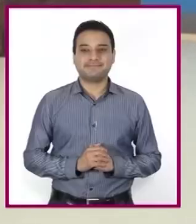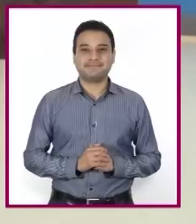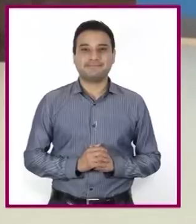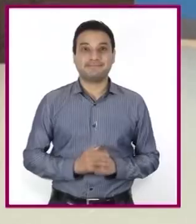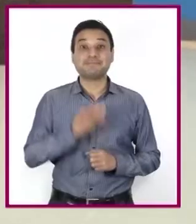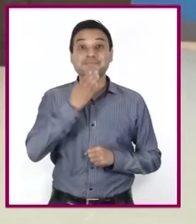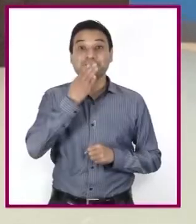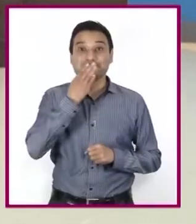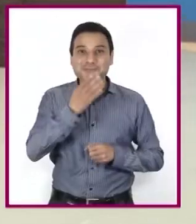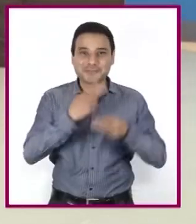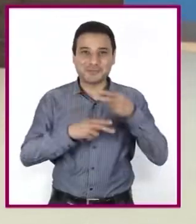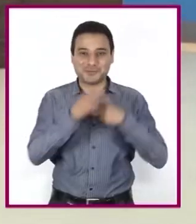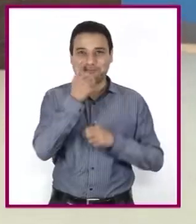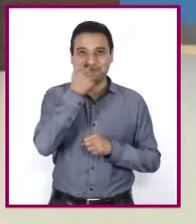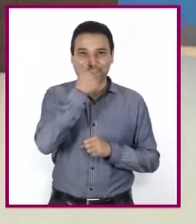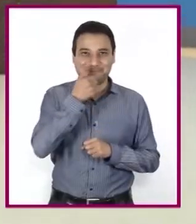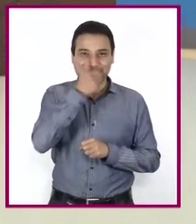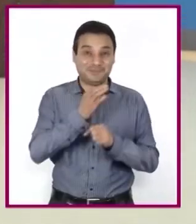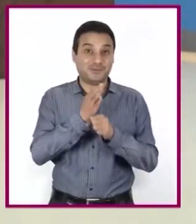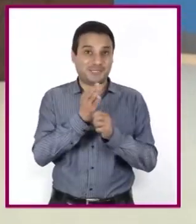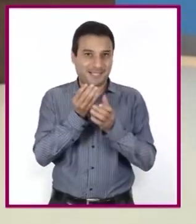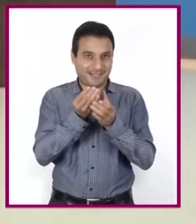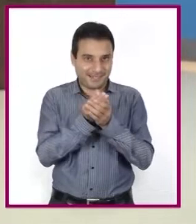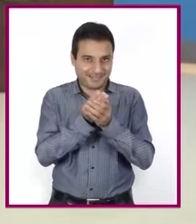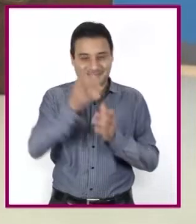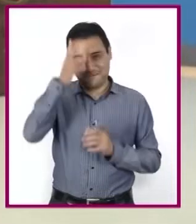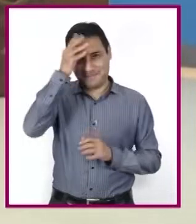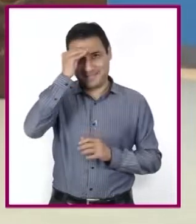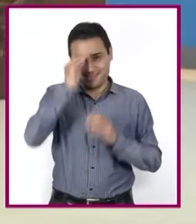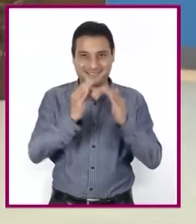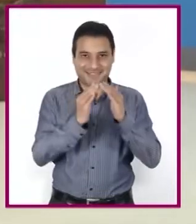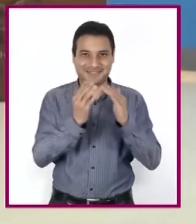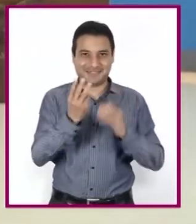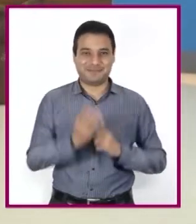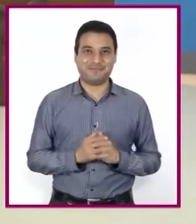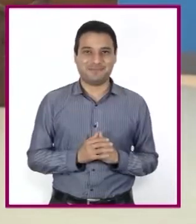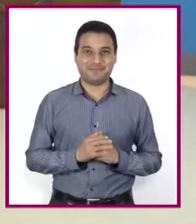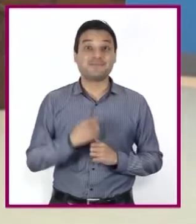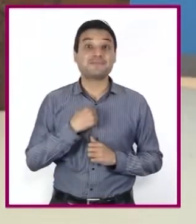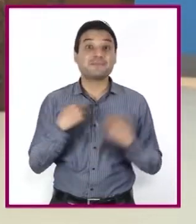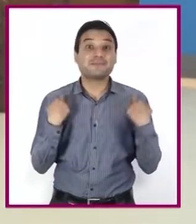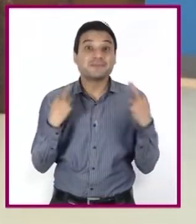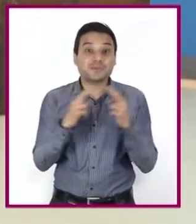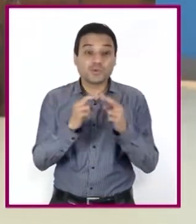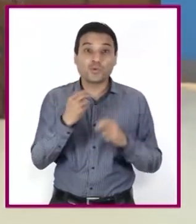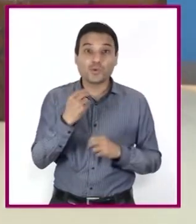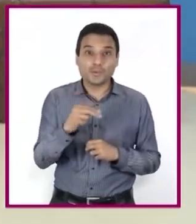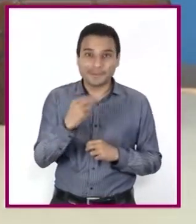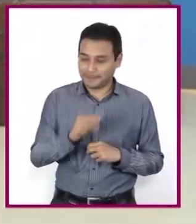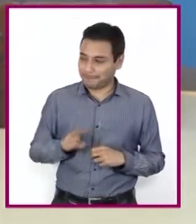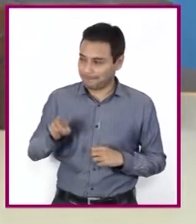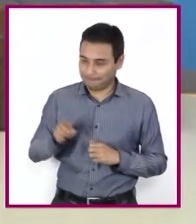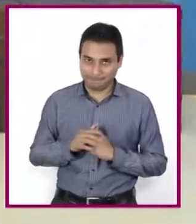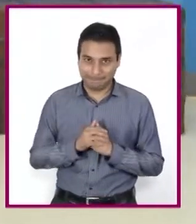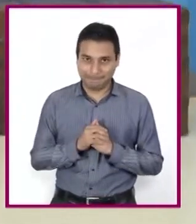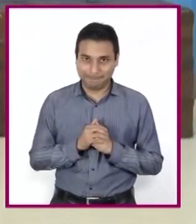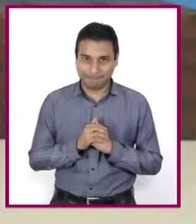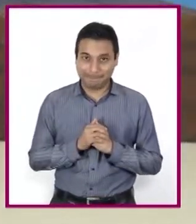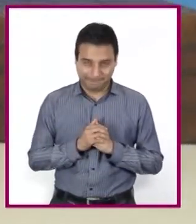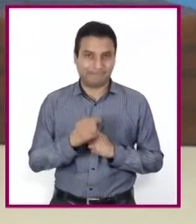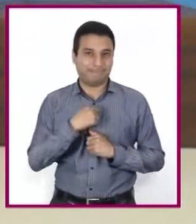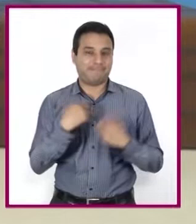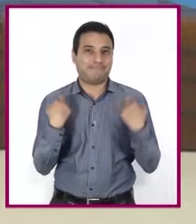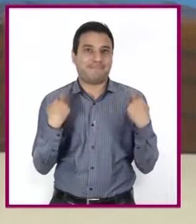Bienvenidas y bienvenidos a una sesión más de Aprende en Casa 3. Soy el profesor Eduardo Monroy, docente